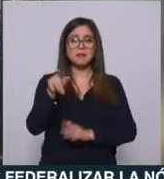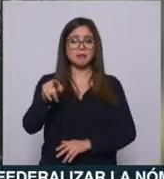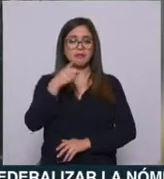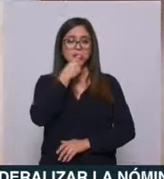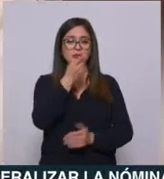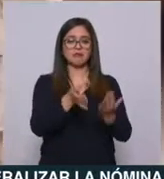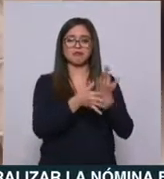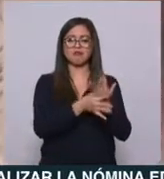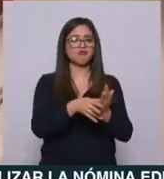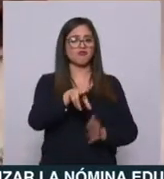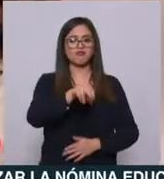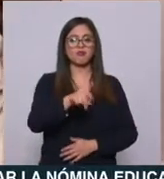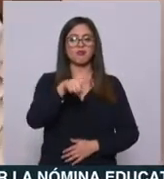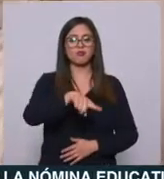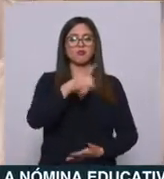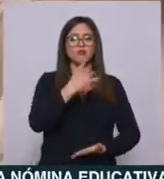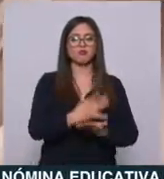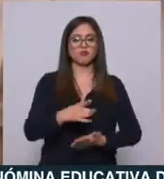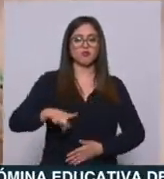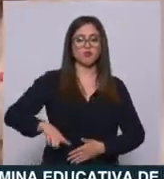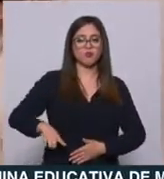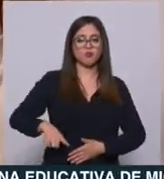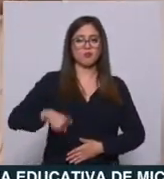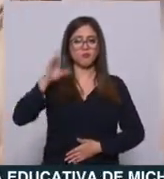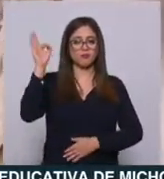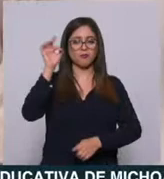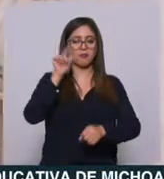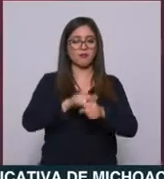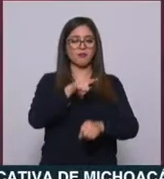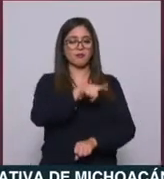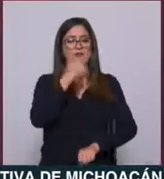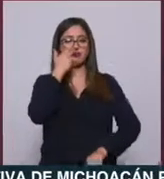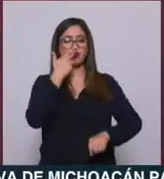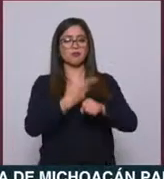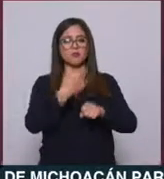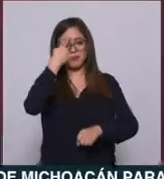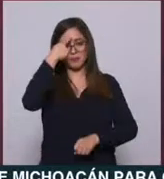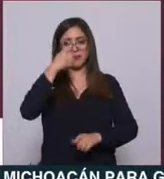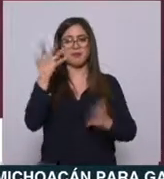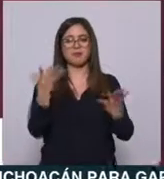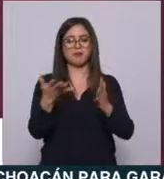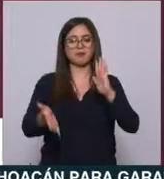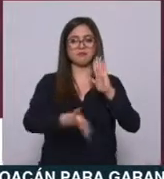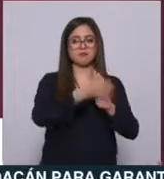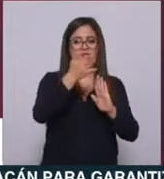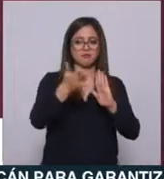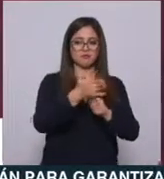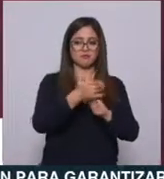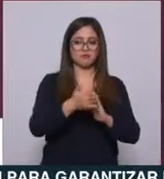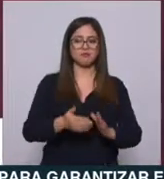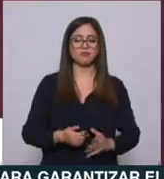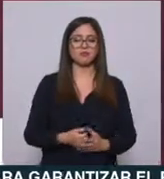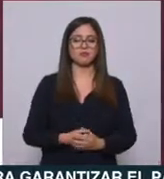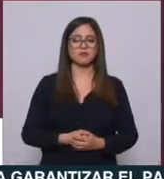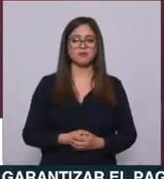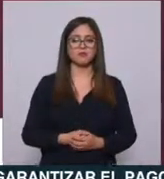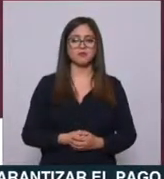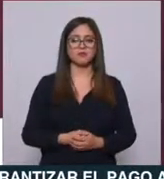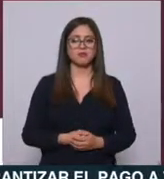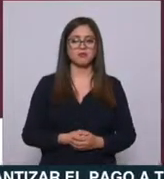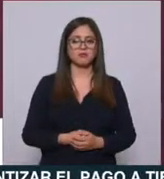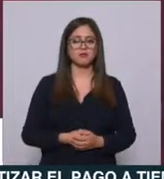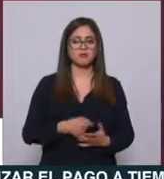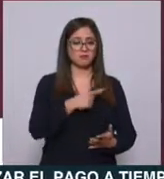las que ahora el gobierno federal se hará cargo de la obra. Se pasaron de los